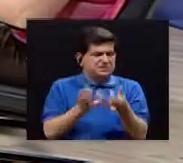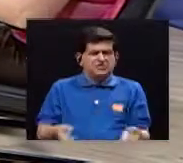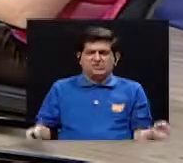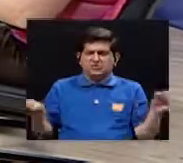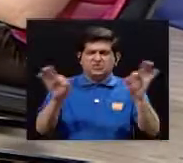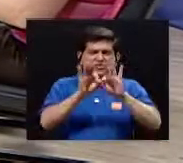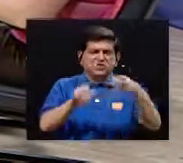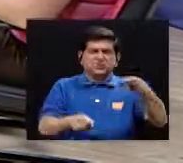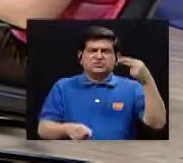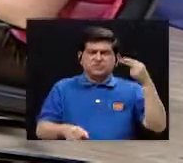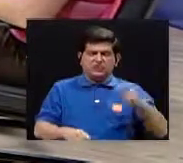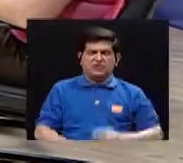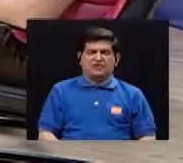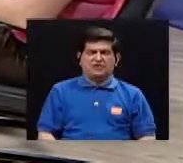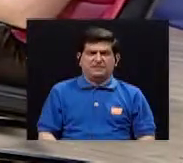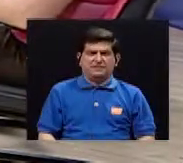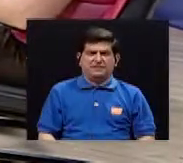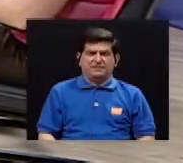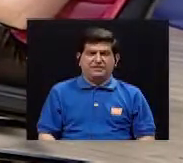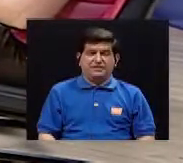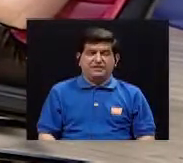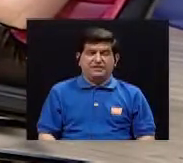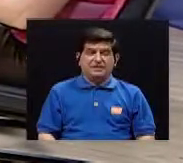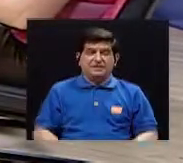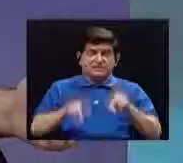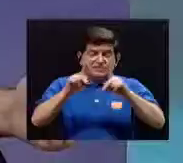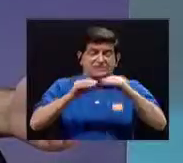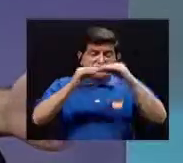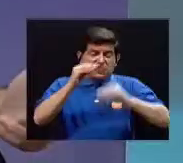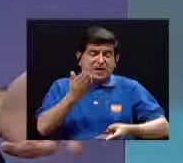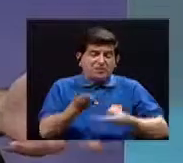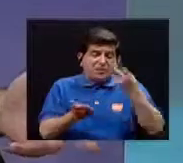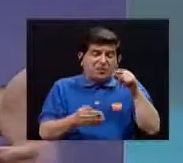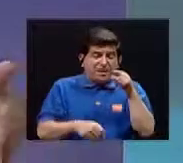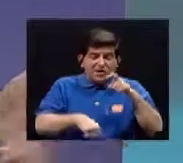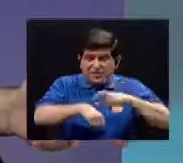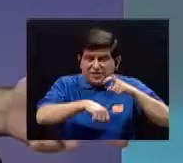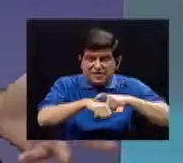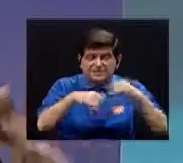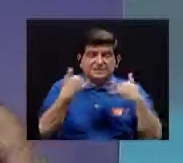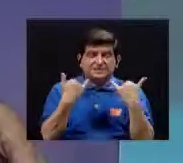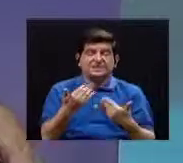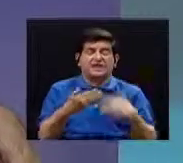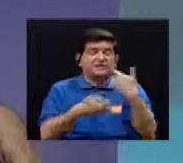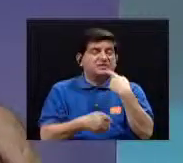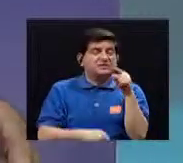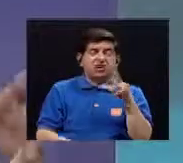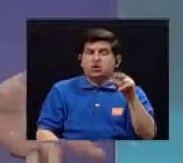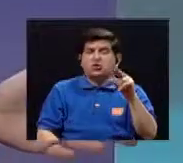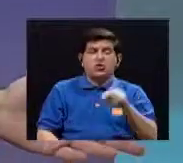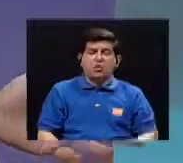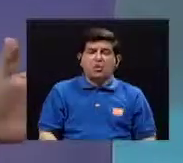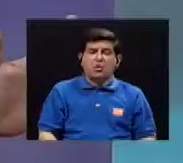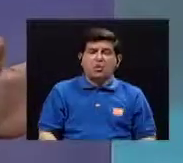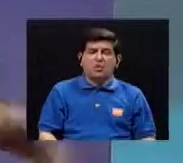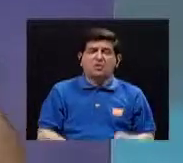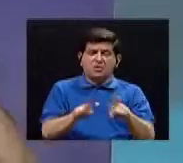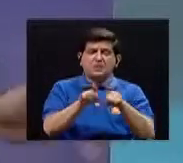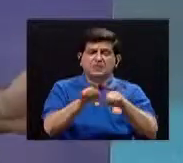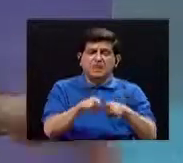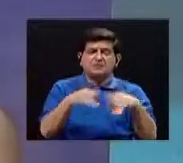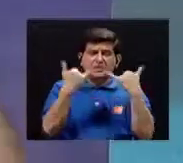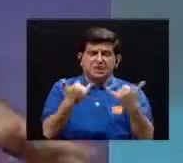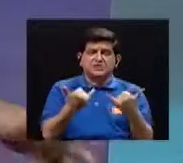casa y entonces si si de repente alguien menospreciada este momento ya después decir no pero